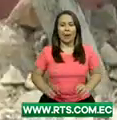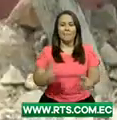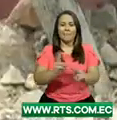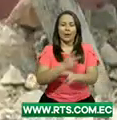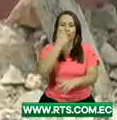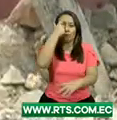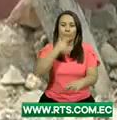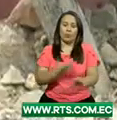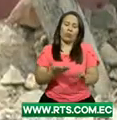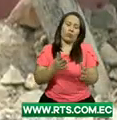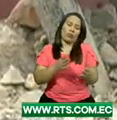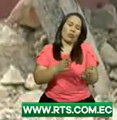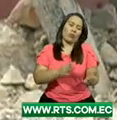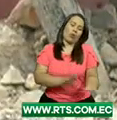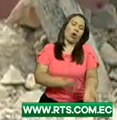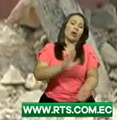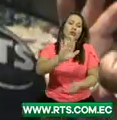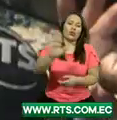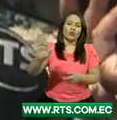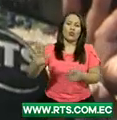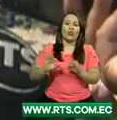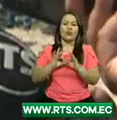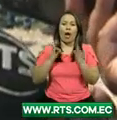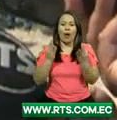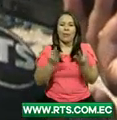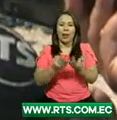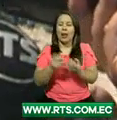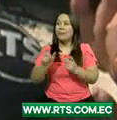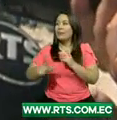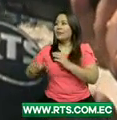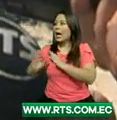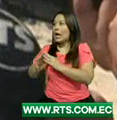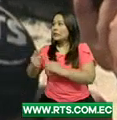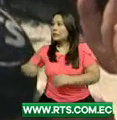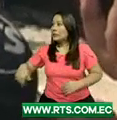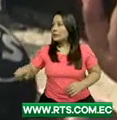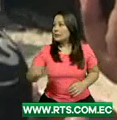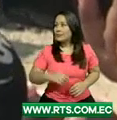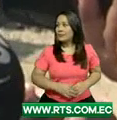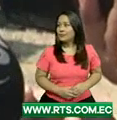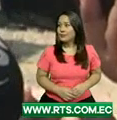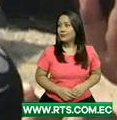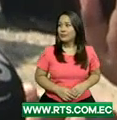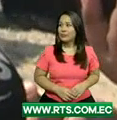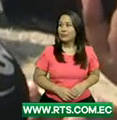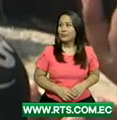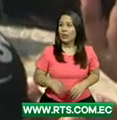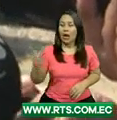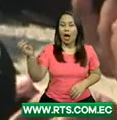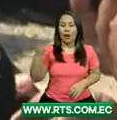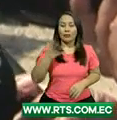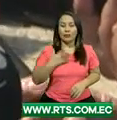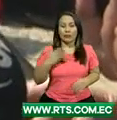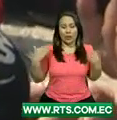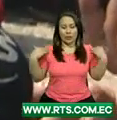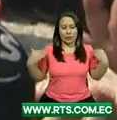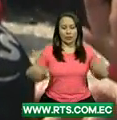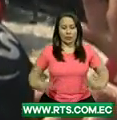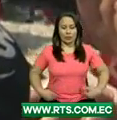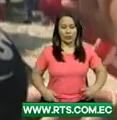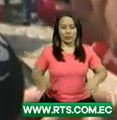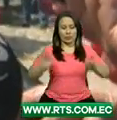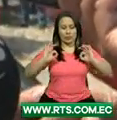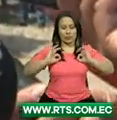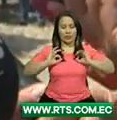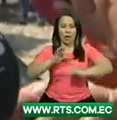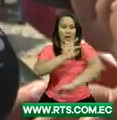servidas frente a sus familiares y vecinos de parte del cuerpo fueron los disparos que fueron unas fue suspendida desde superior